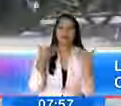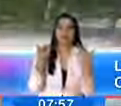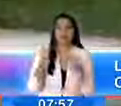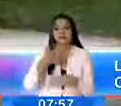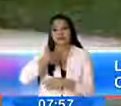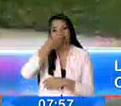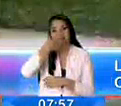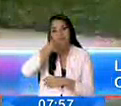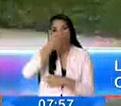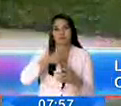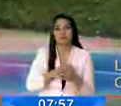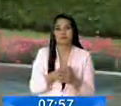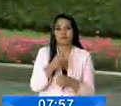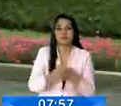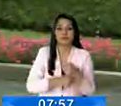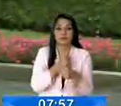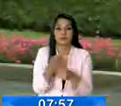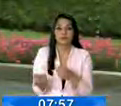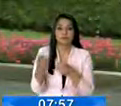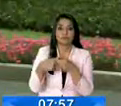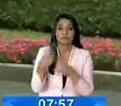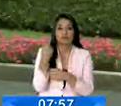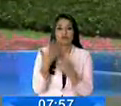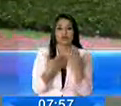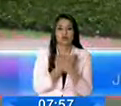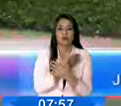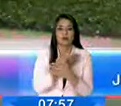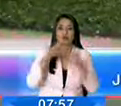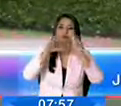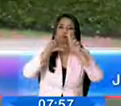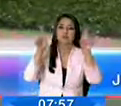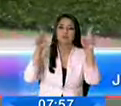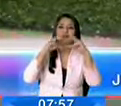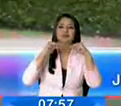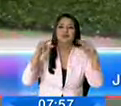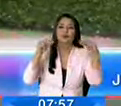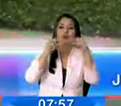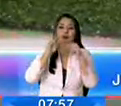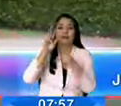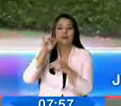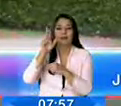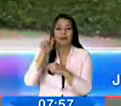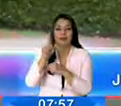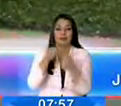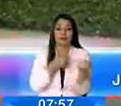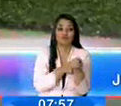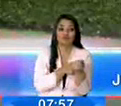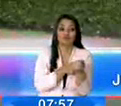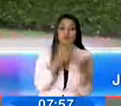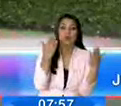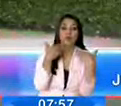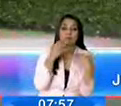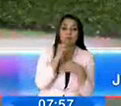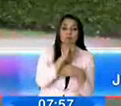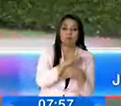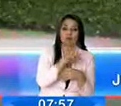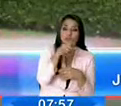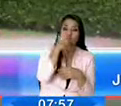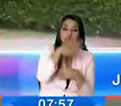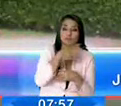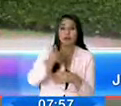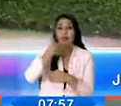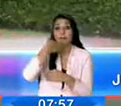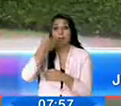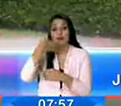Ambato. Este año se sumaron 2 nuevos por parte de Natural Vitality que nos dan el apoyo en Guayaquil en el Mall del Sol y en Ambato en el Mall de los